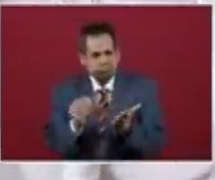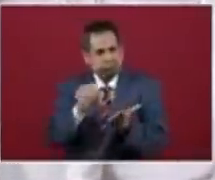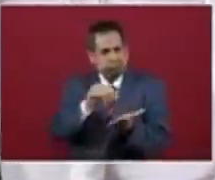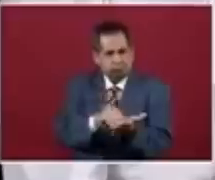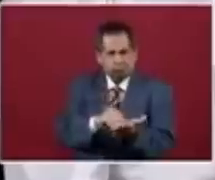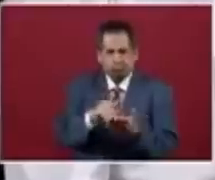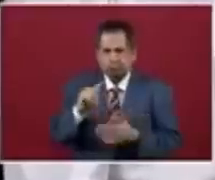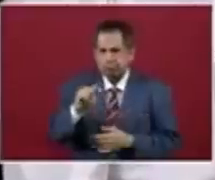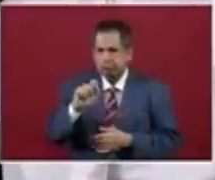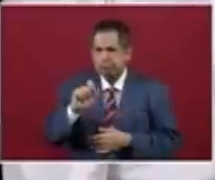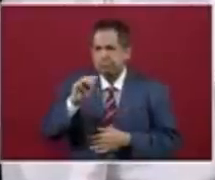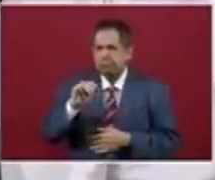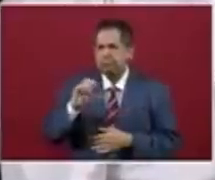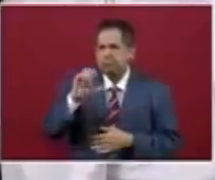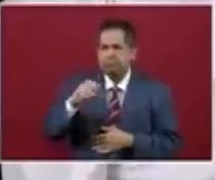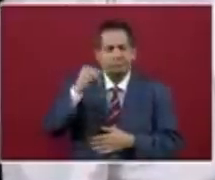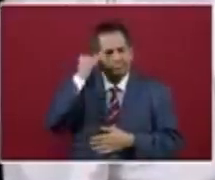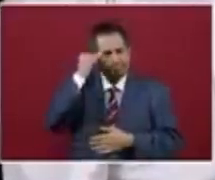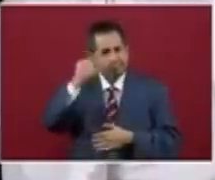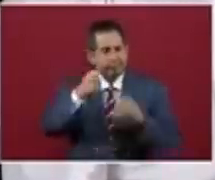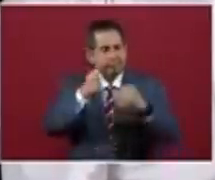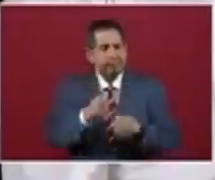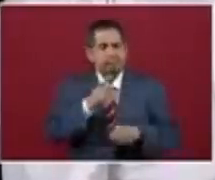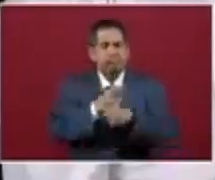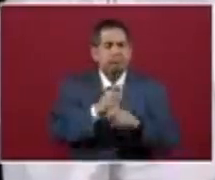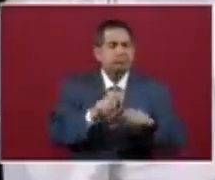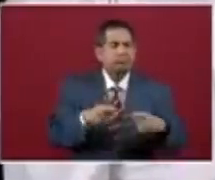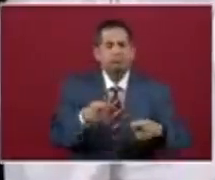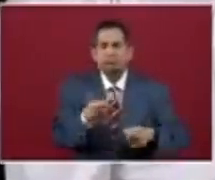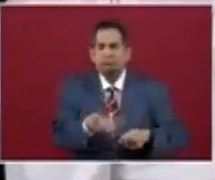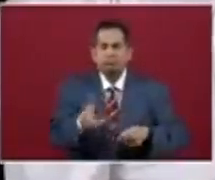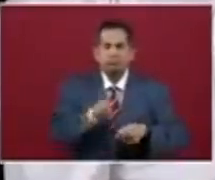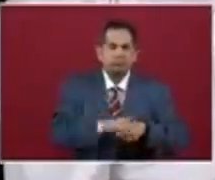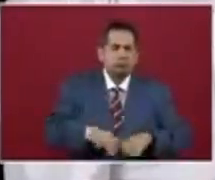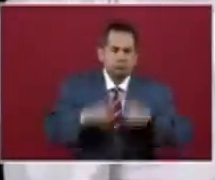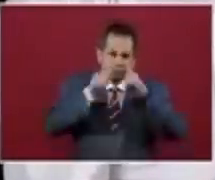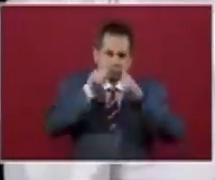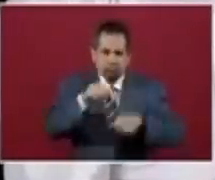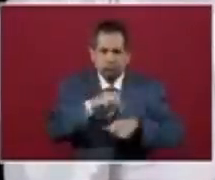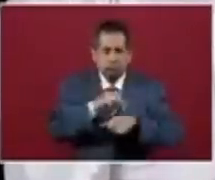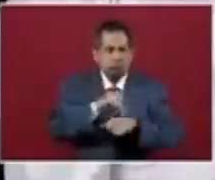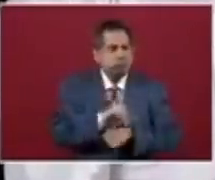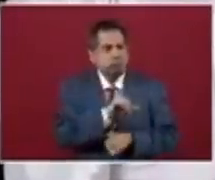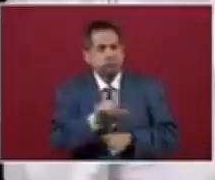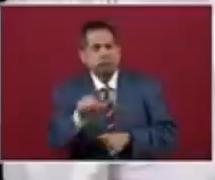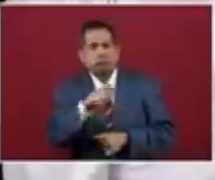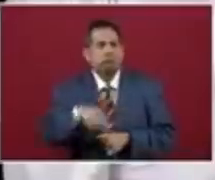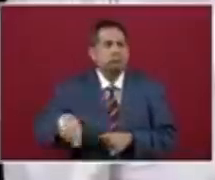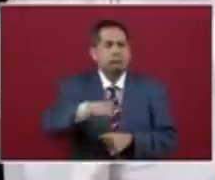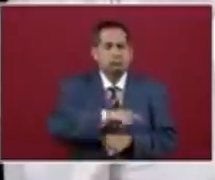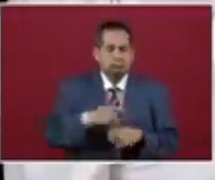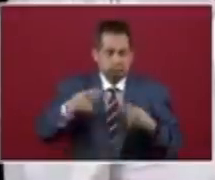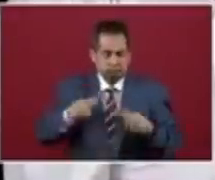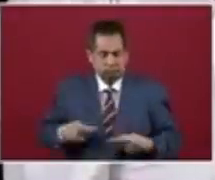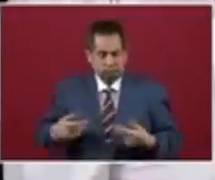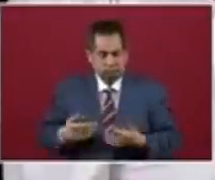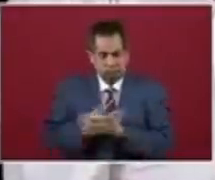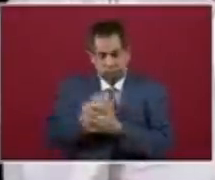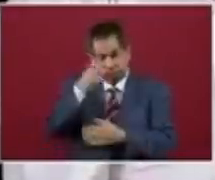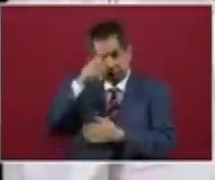del T-MEC la seguridad social o servicios de Medicare para los